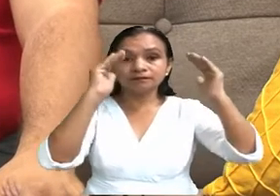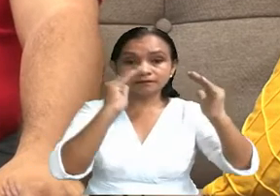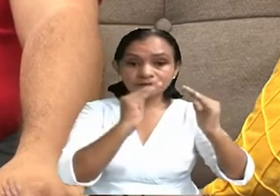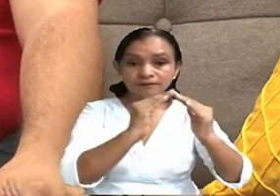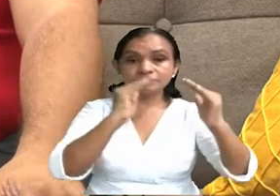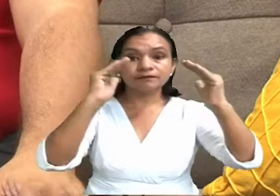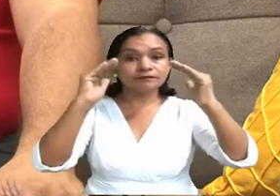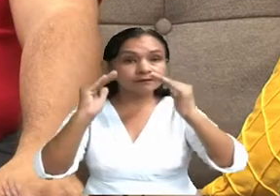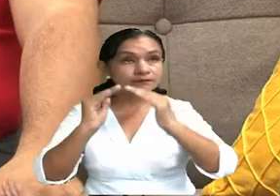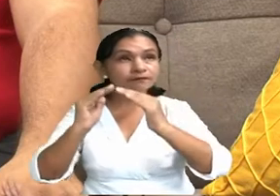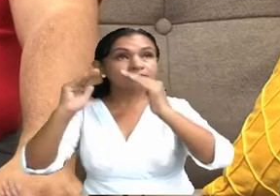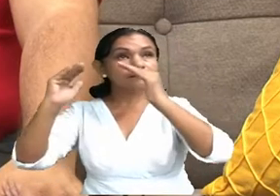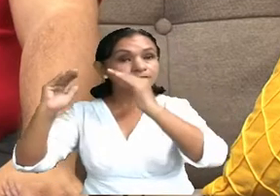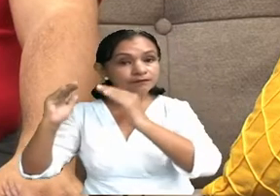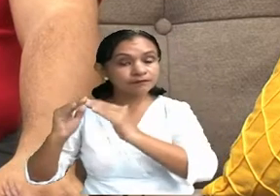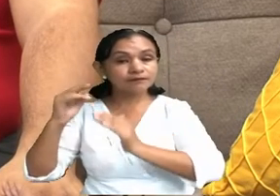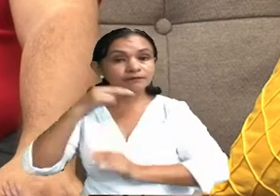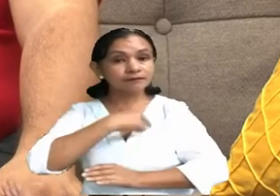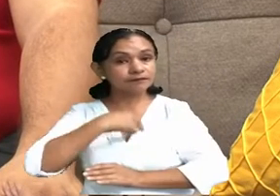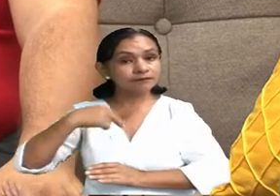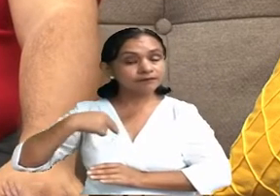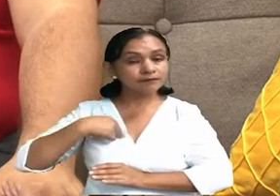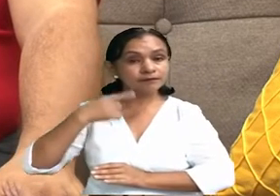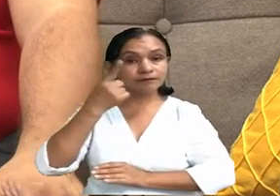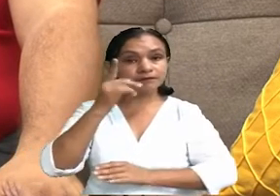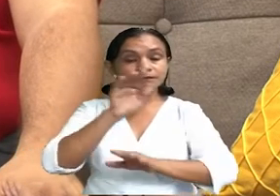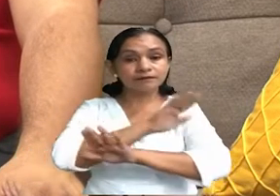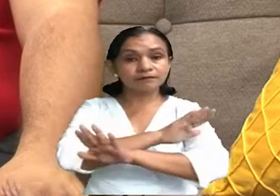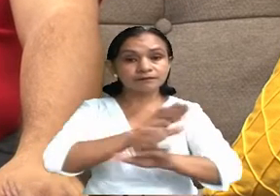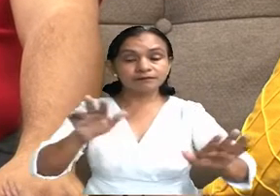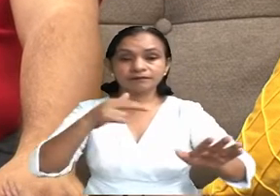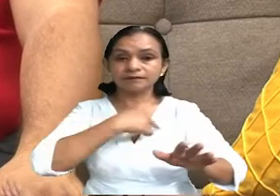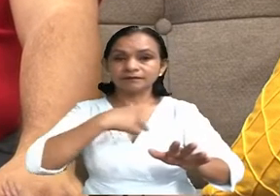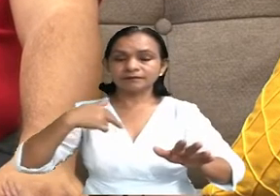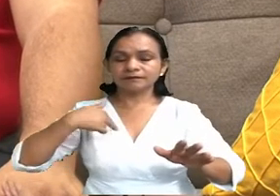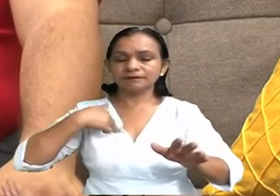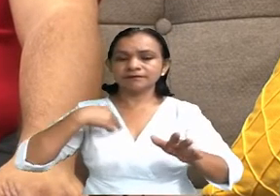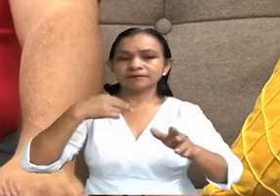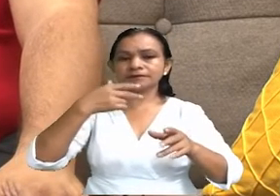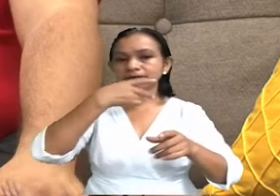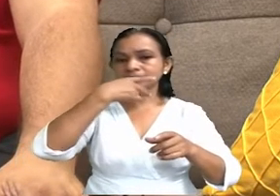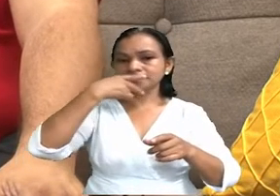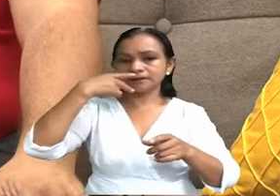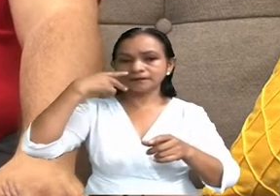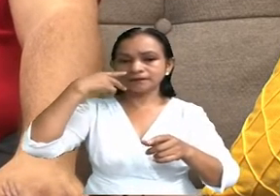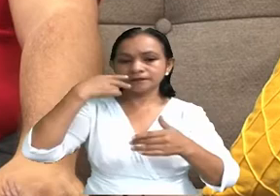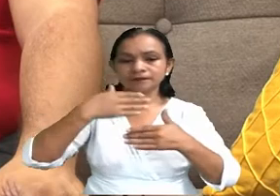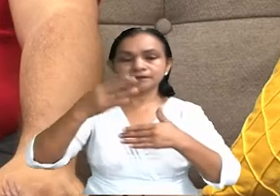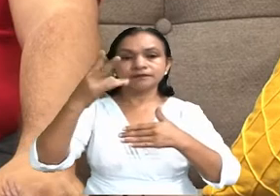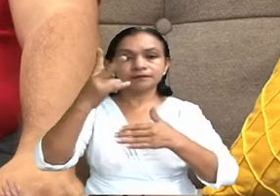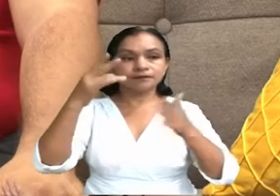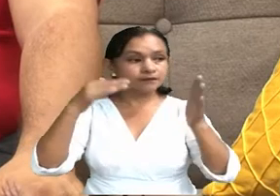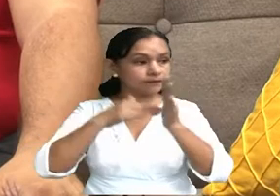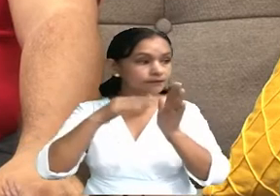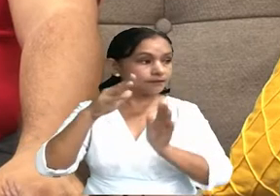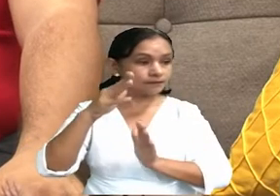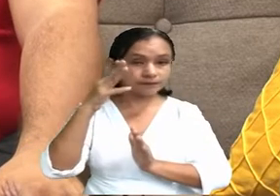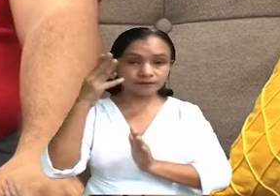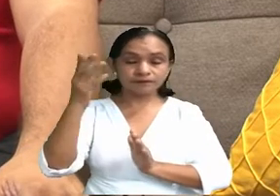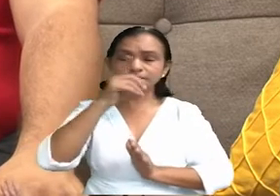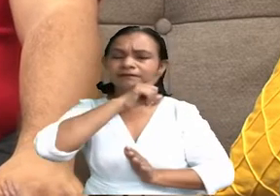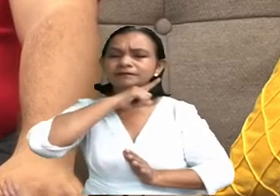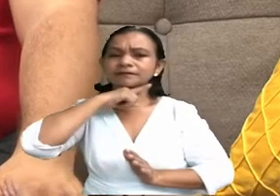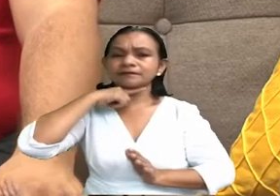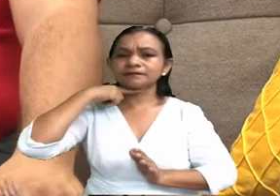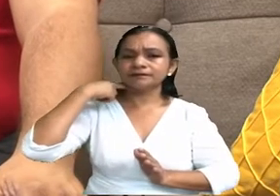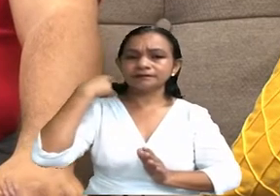venido actualizando periódicamente, y la última actualización está a junio del 2019, con información real